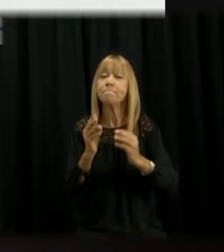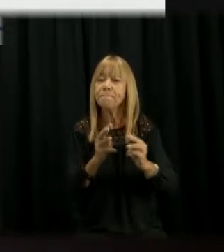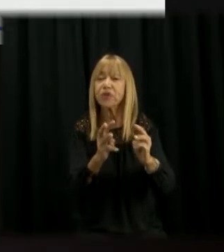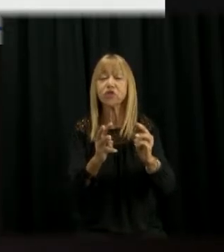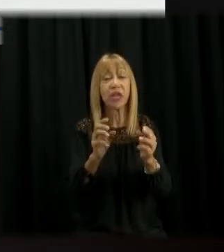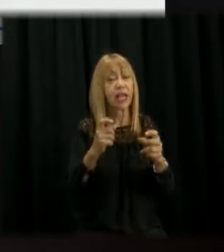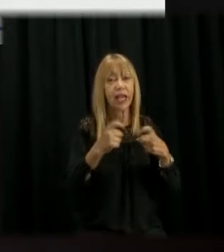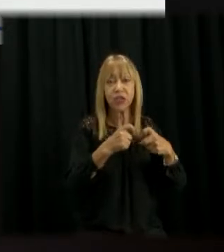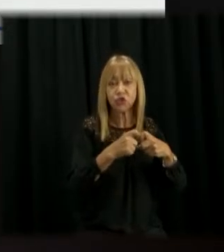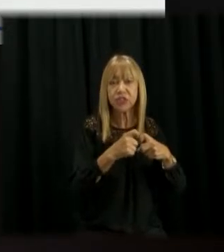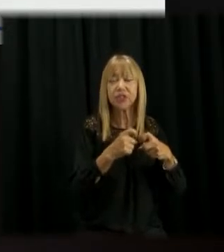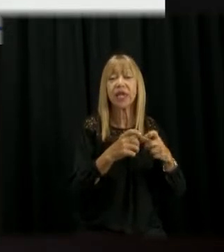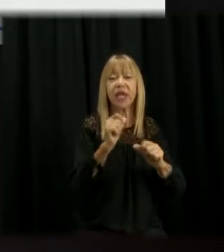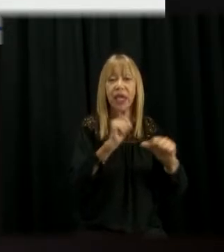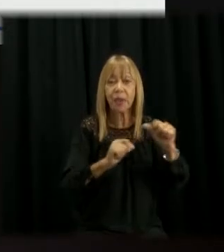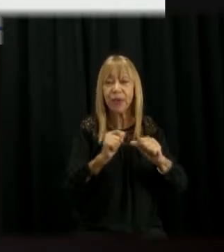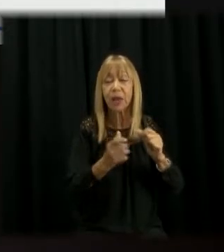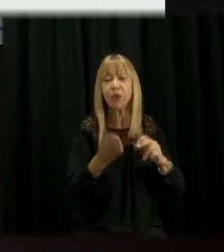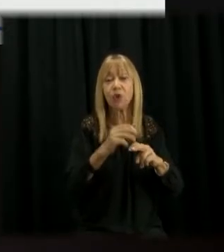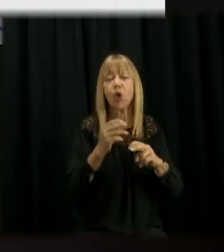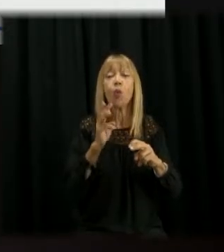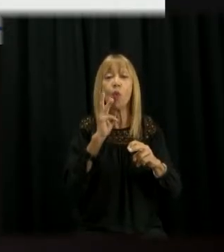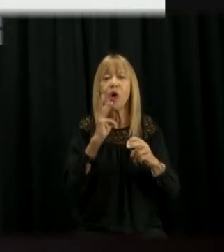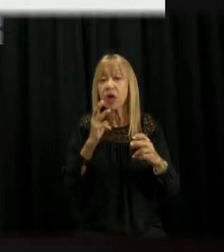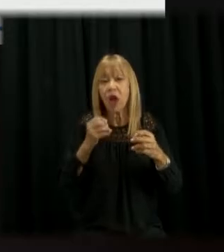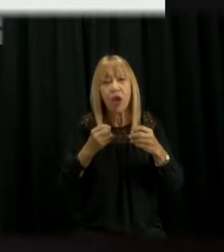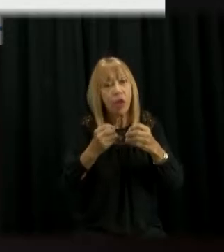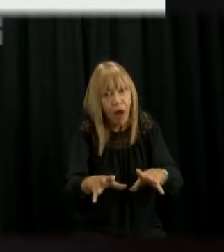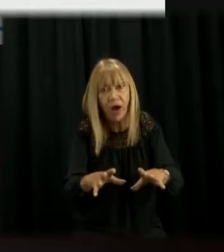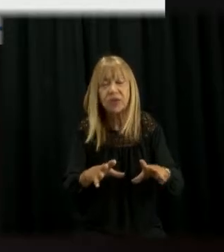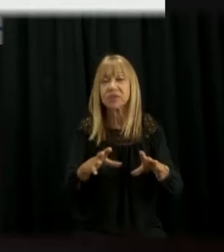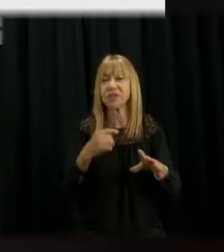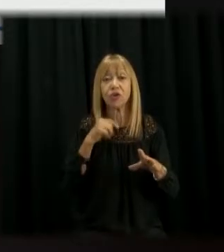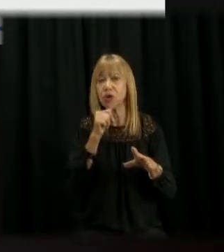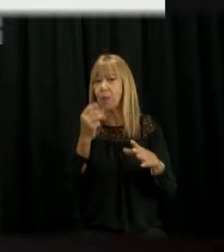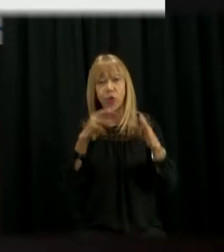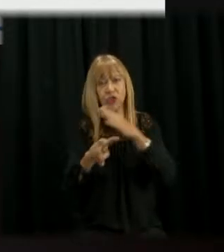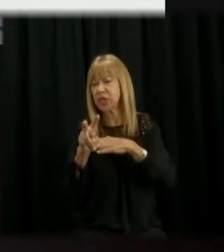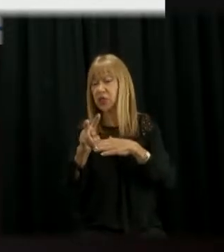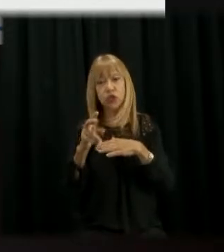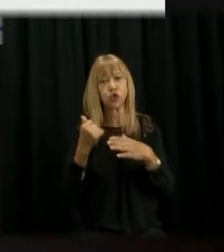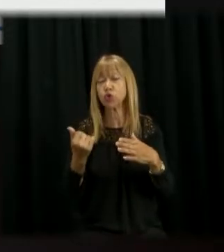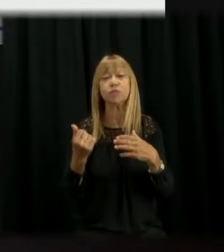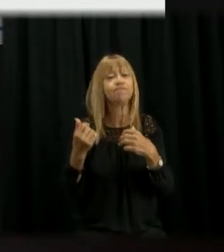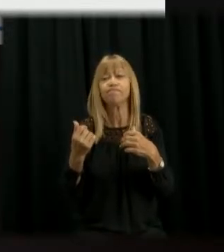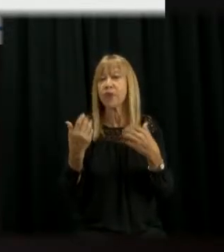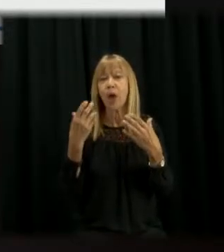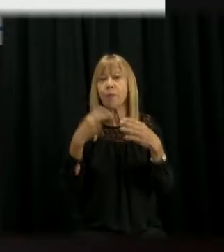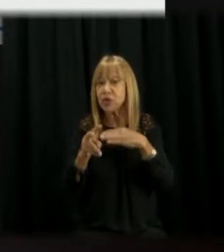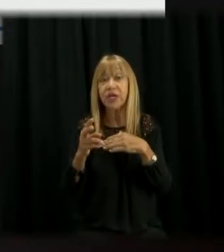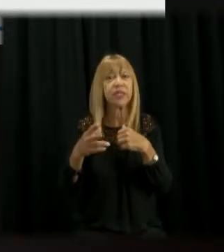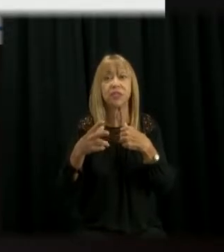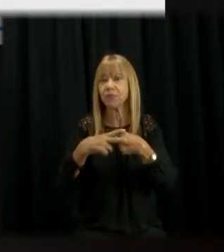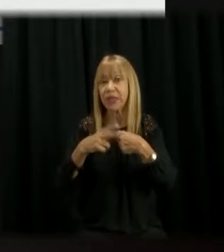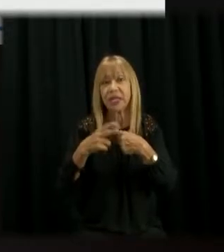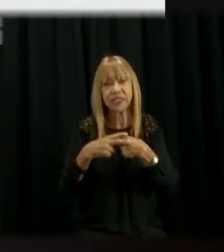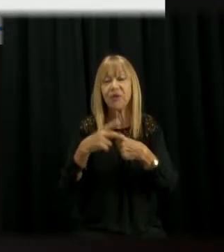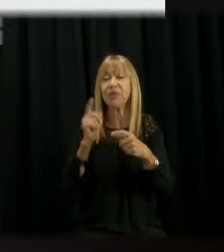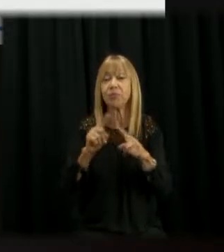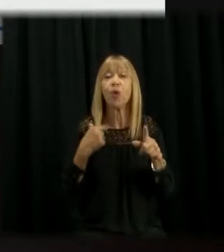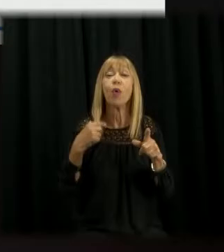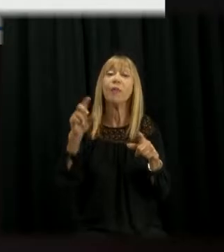pero importantes como la electricidad, mejora de electricidad, y no se proyecta